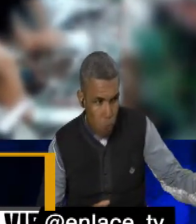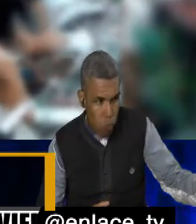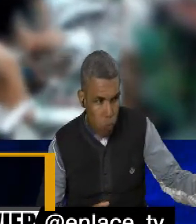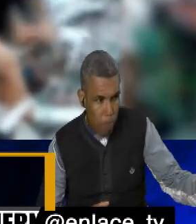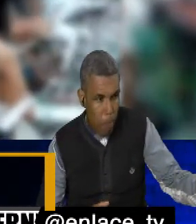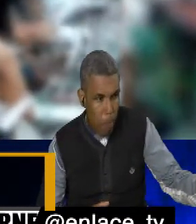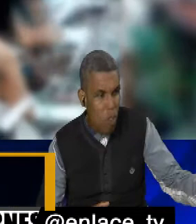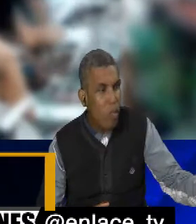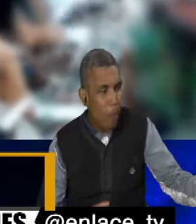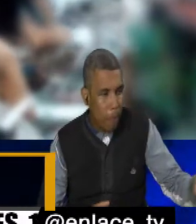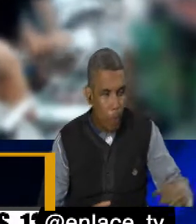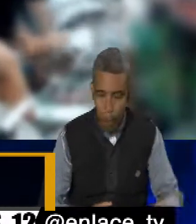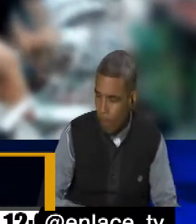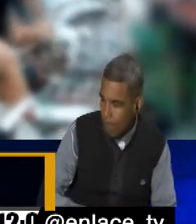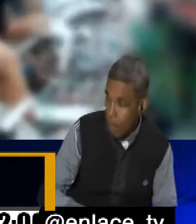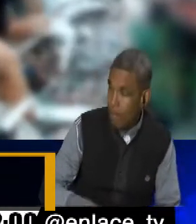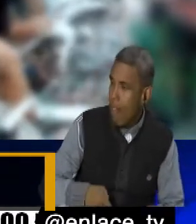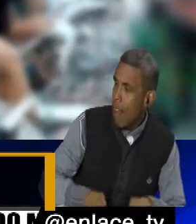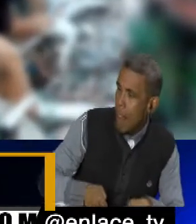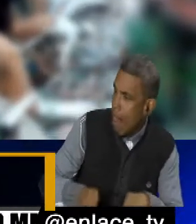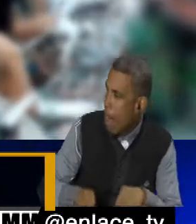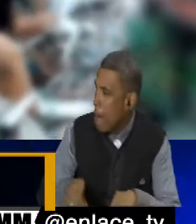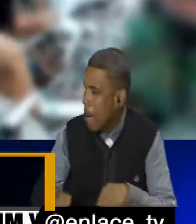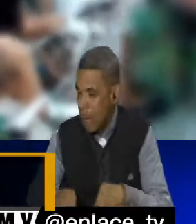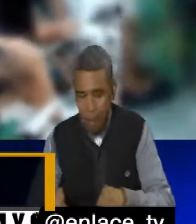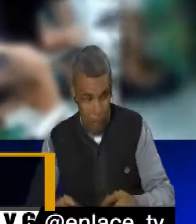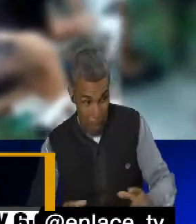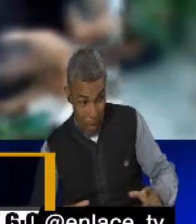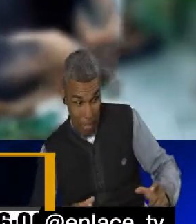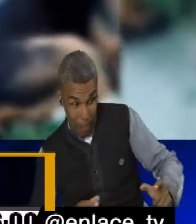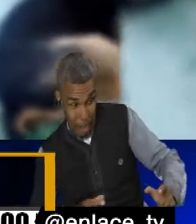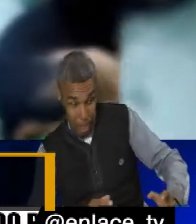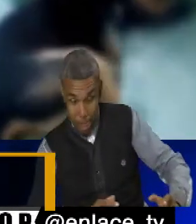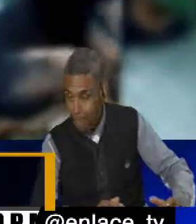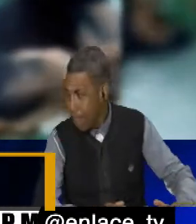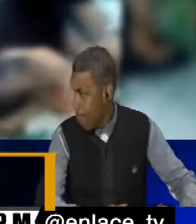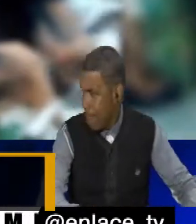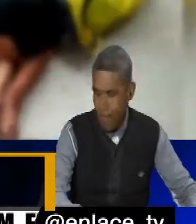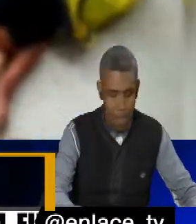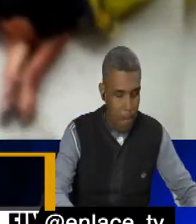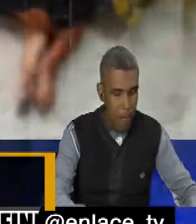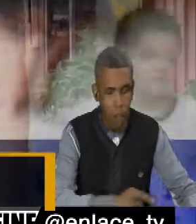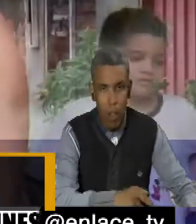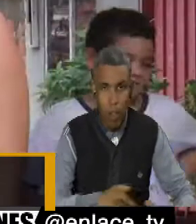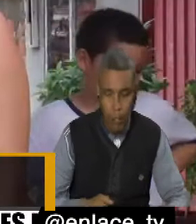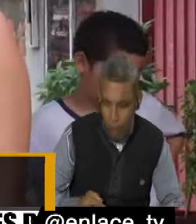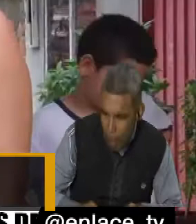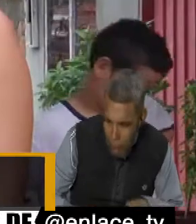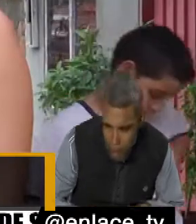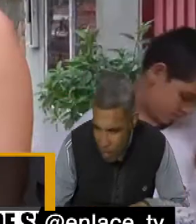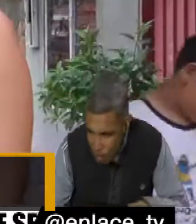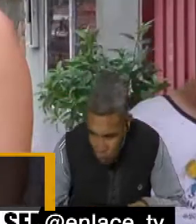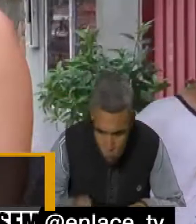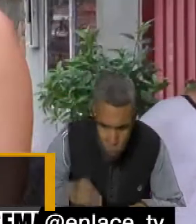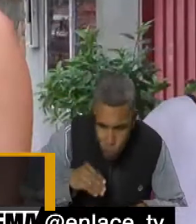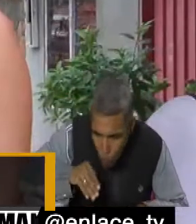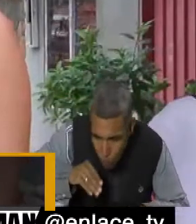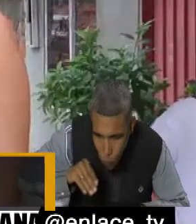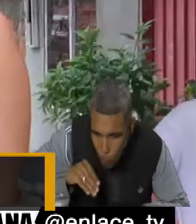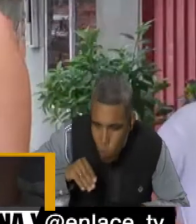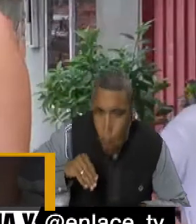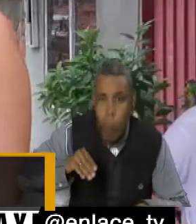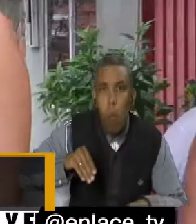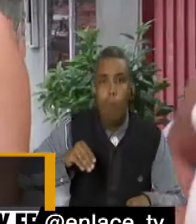acción tan fea y de tanta crueldad. Ayer precisamente envenenaron un perrito en las horas de la tarde, se le dio atención médica,